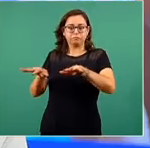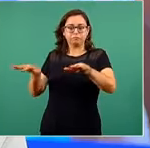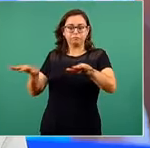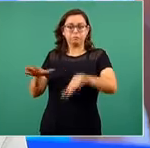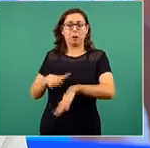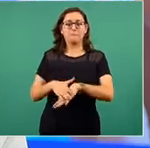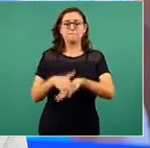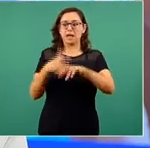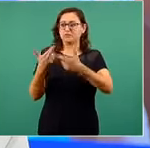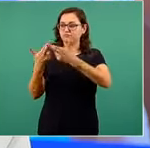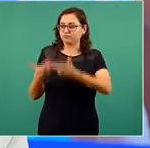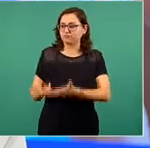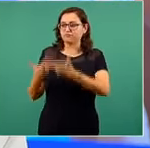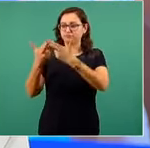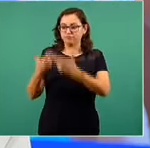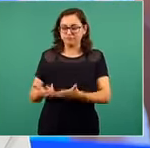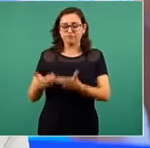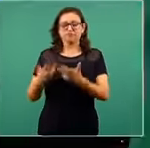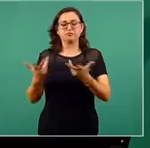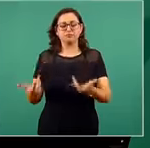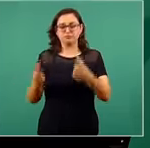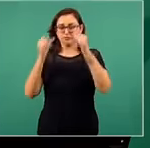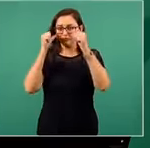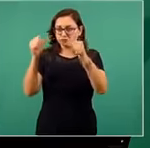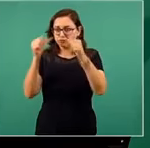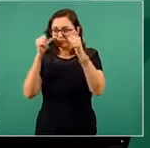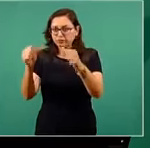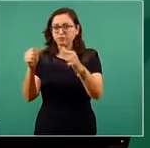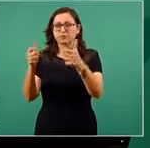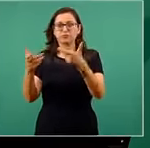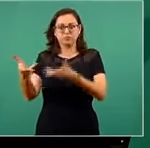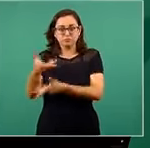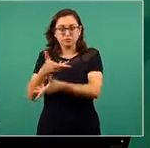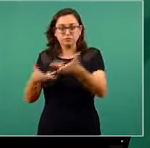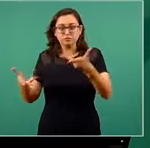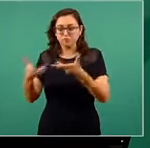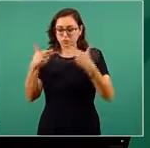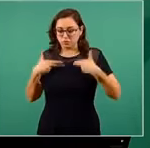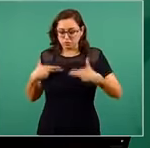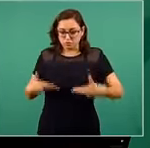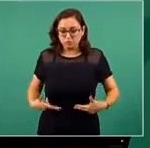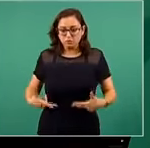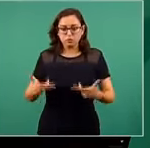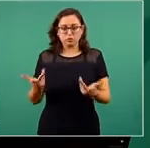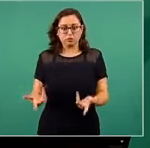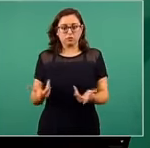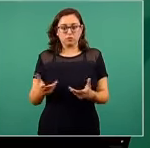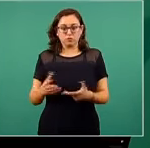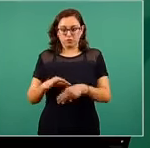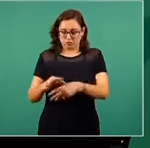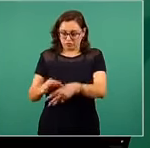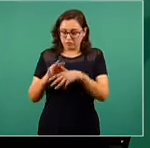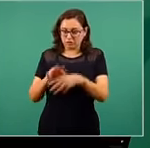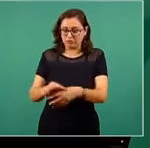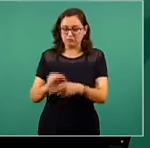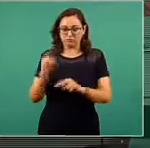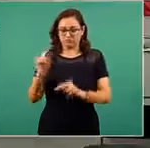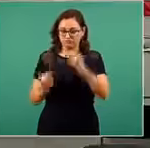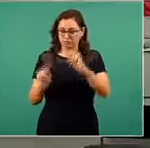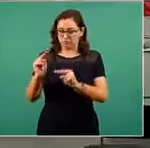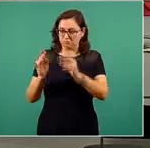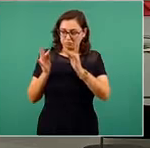términos de sus capacidades, su infraestructura, sus recursos humanos, su calidad, su nivel de